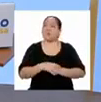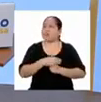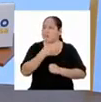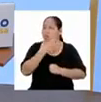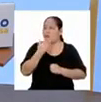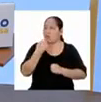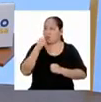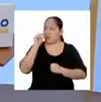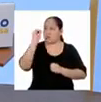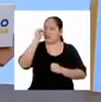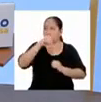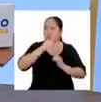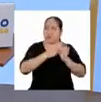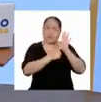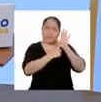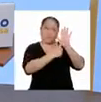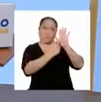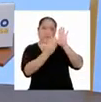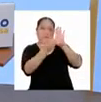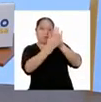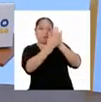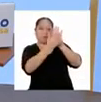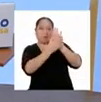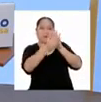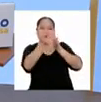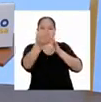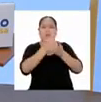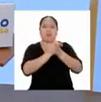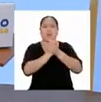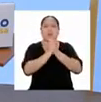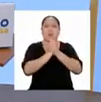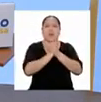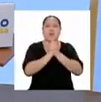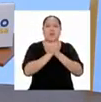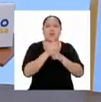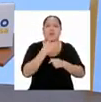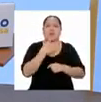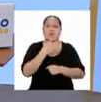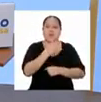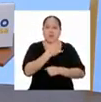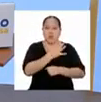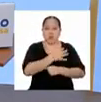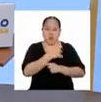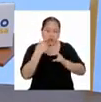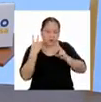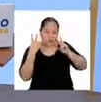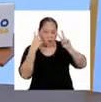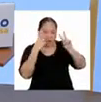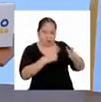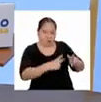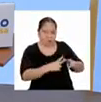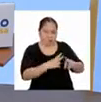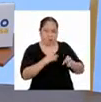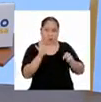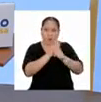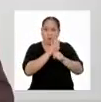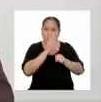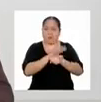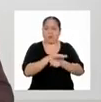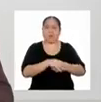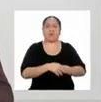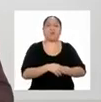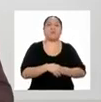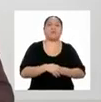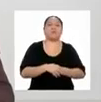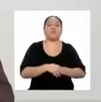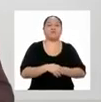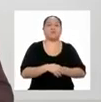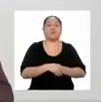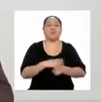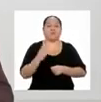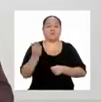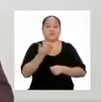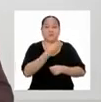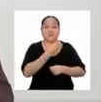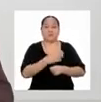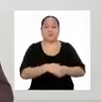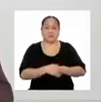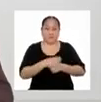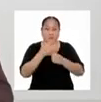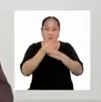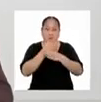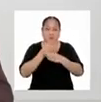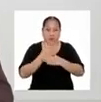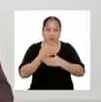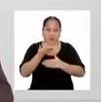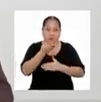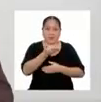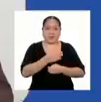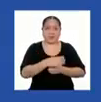que ponerlo en la pantalla, profe, para que mis amigos y amigas de cuarto vean la operación completa. A ver, les voy a compartir